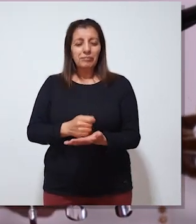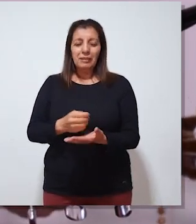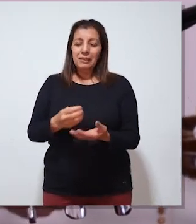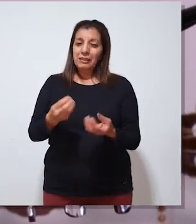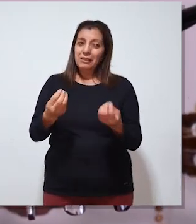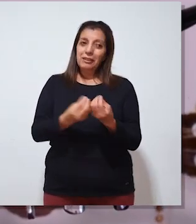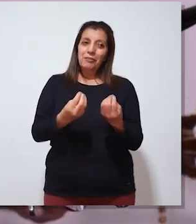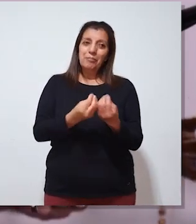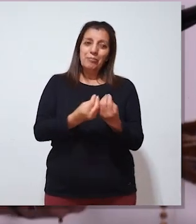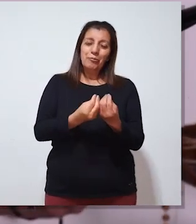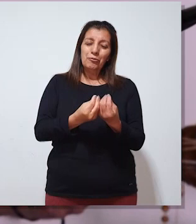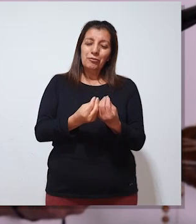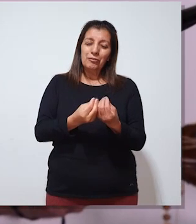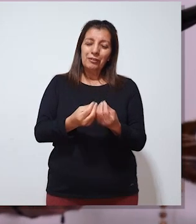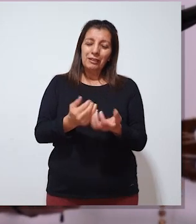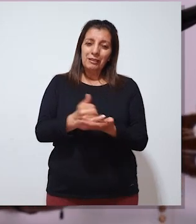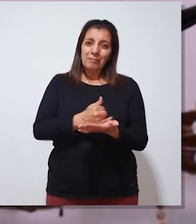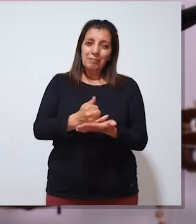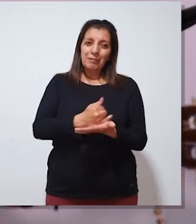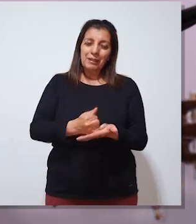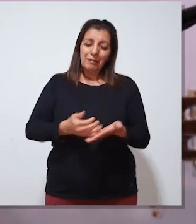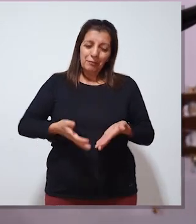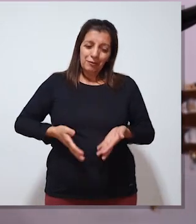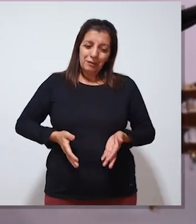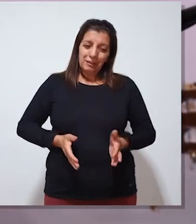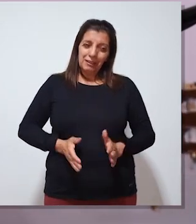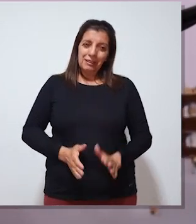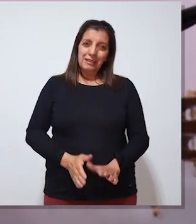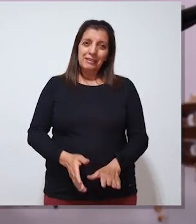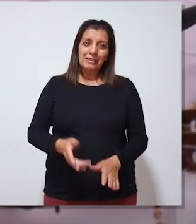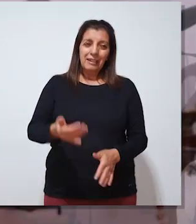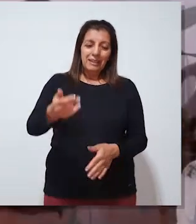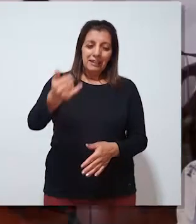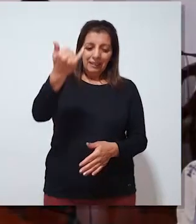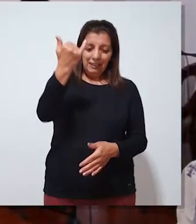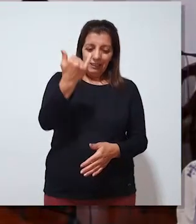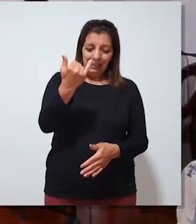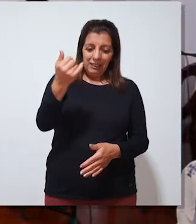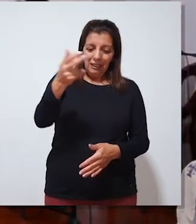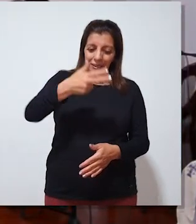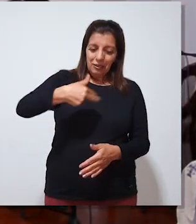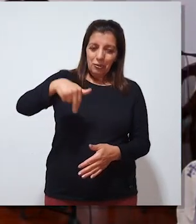que nazca y que sea nuestro Rey.